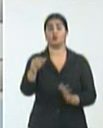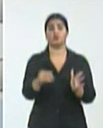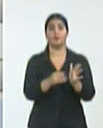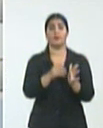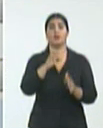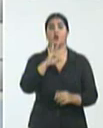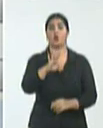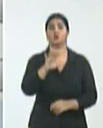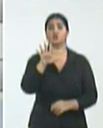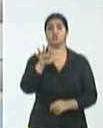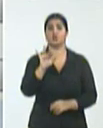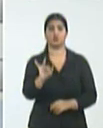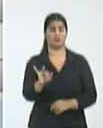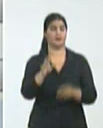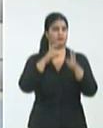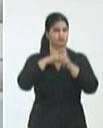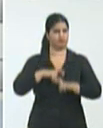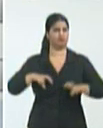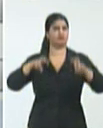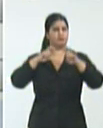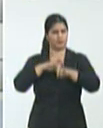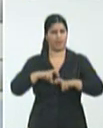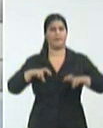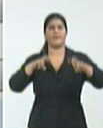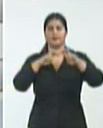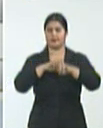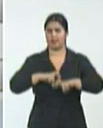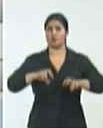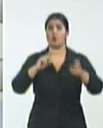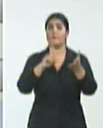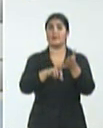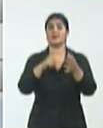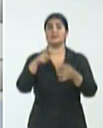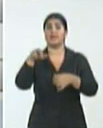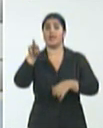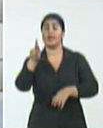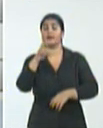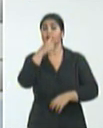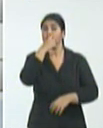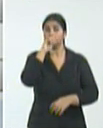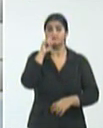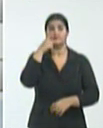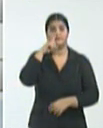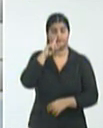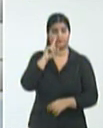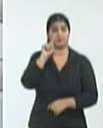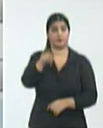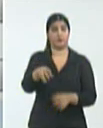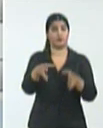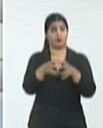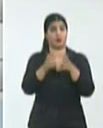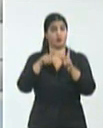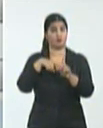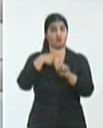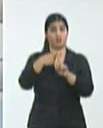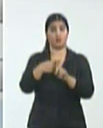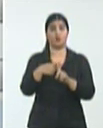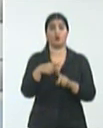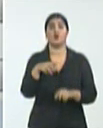6.208.857 muestras para el diagnóstico de la COVID-19, y se han diagnosticado